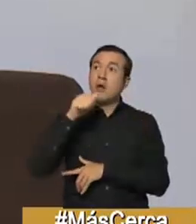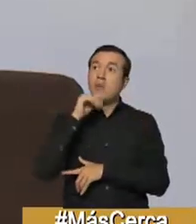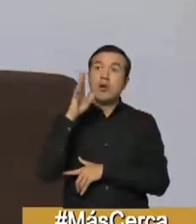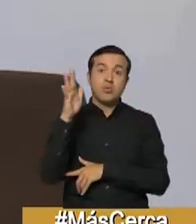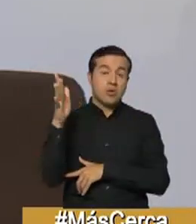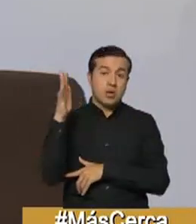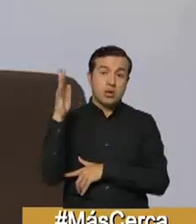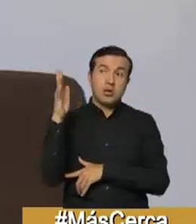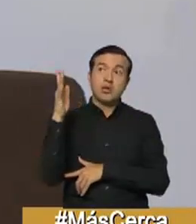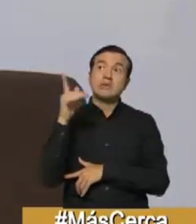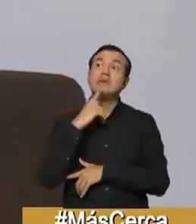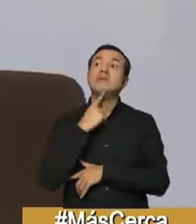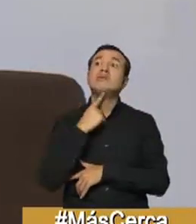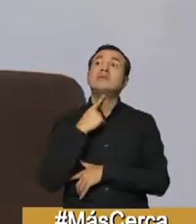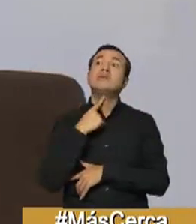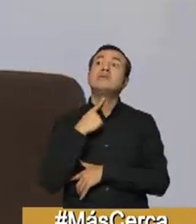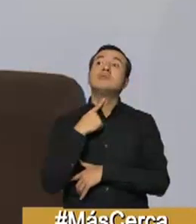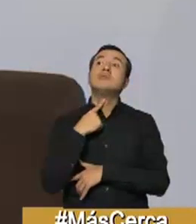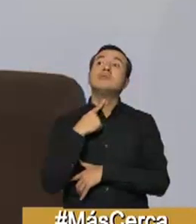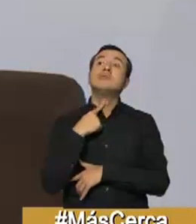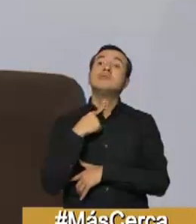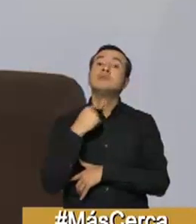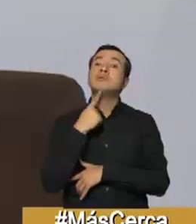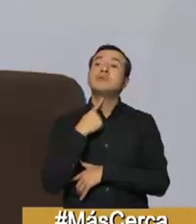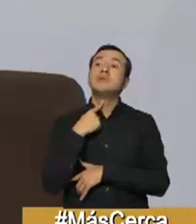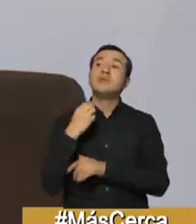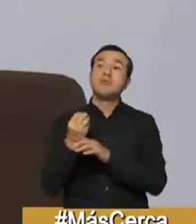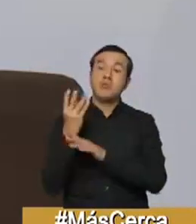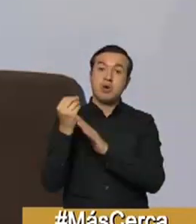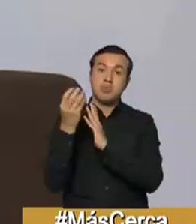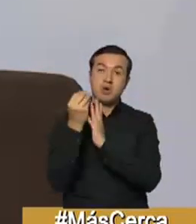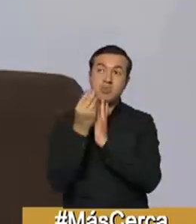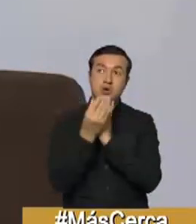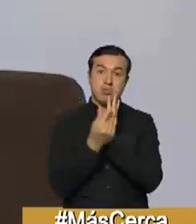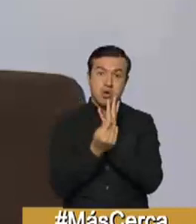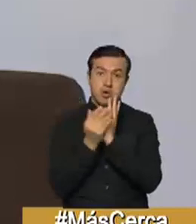él se muere de sed y enseguida bota el botón. Pero en